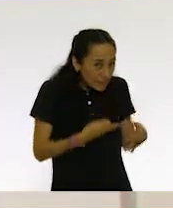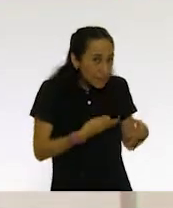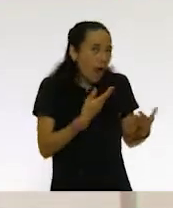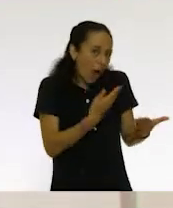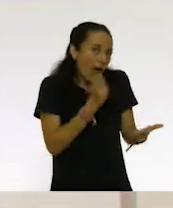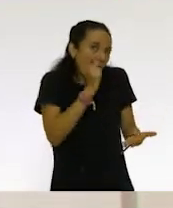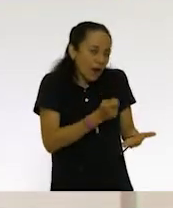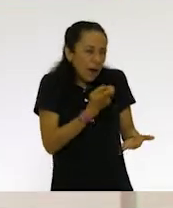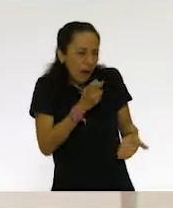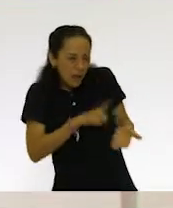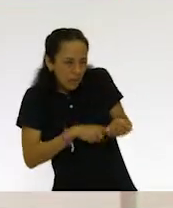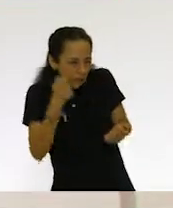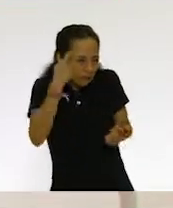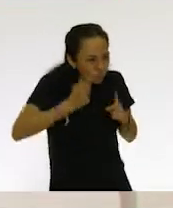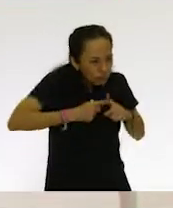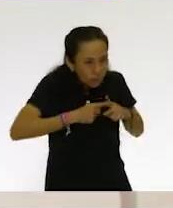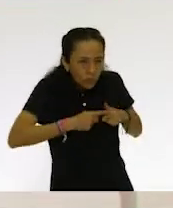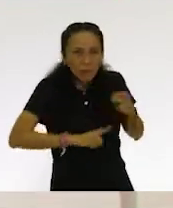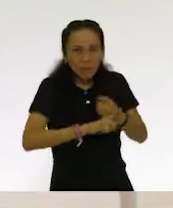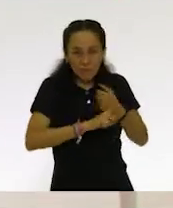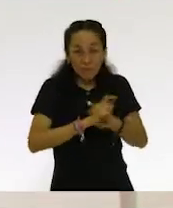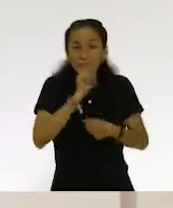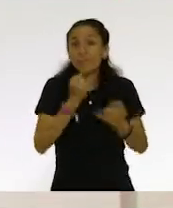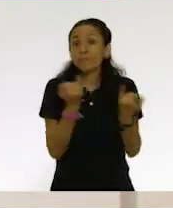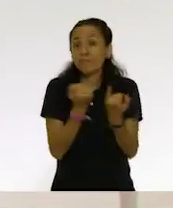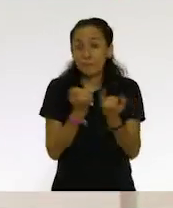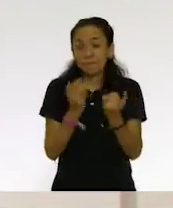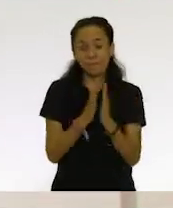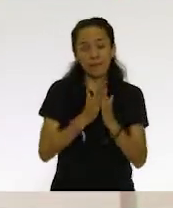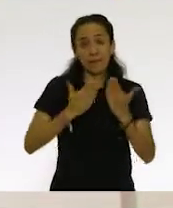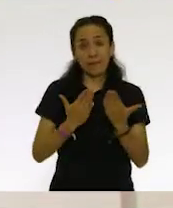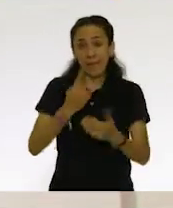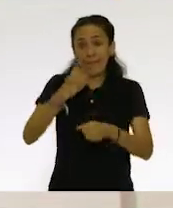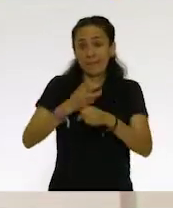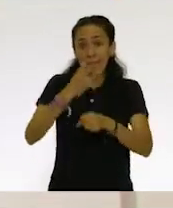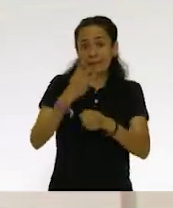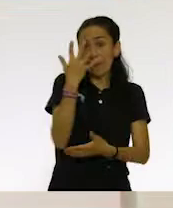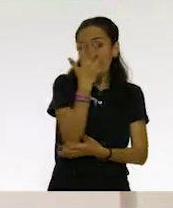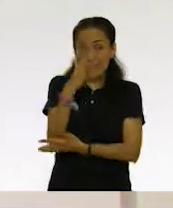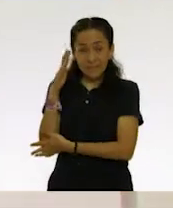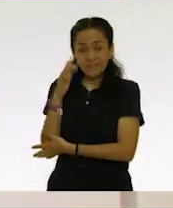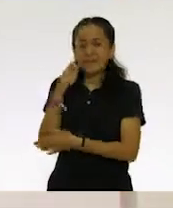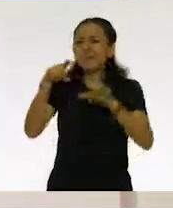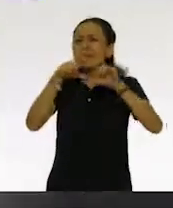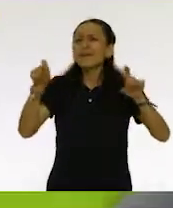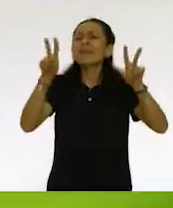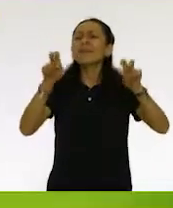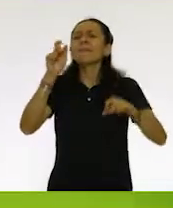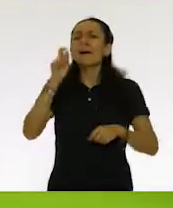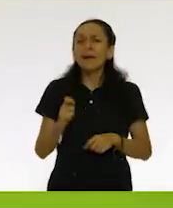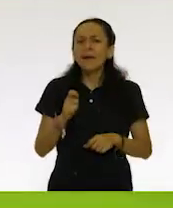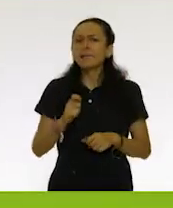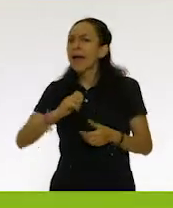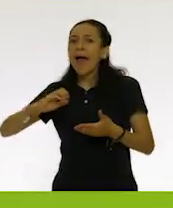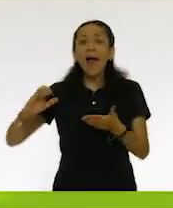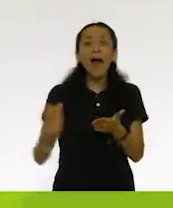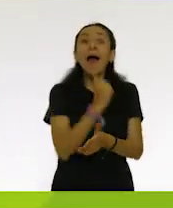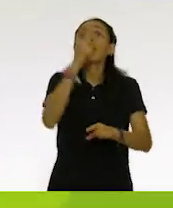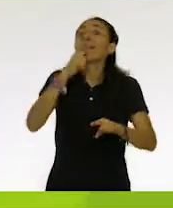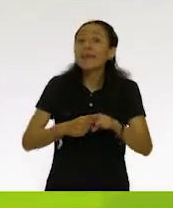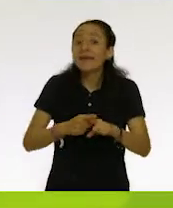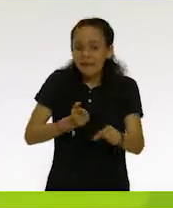la actividad de mi álbum de tercero de preescolar que se llama Gana el que lo encuentra, que está en la página número